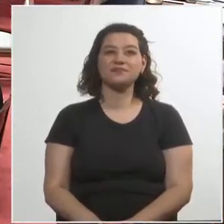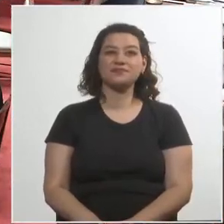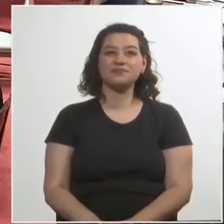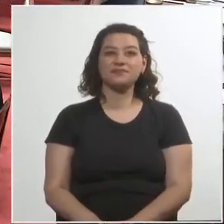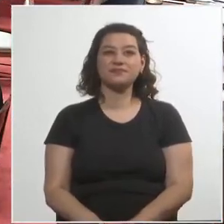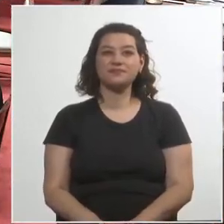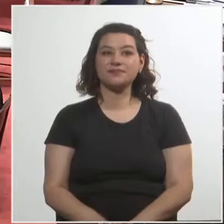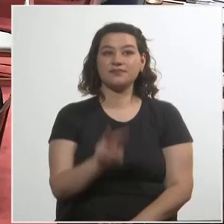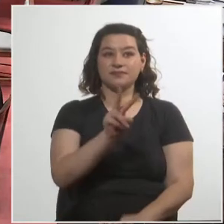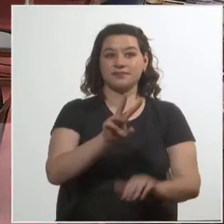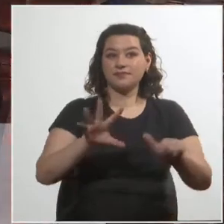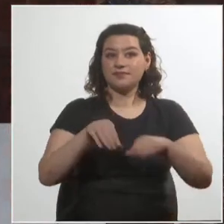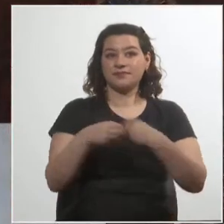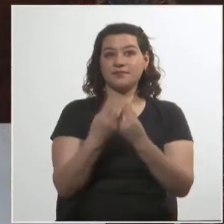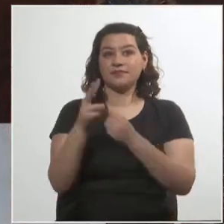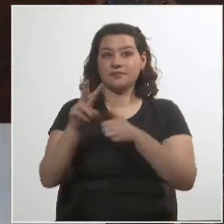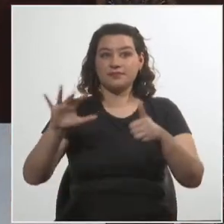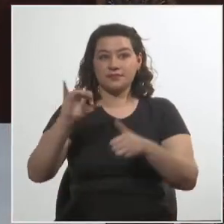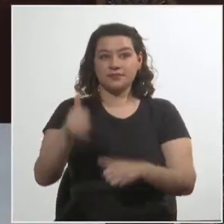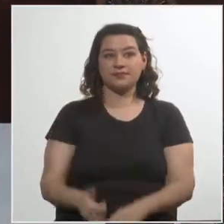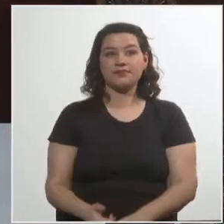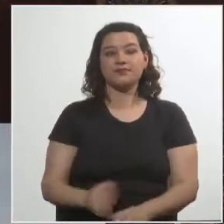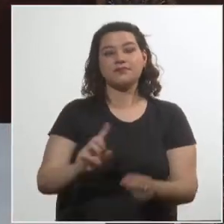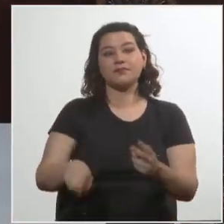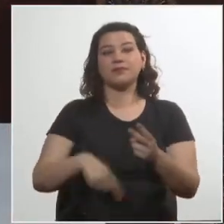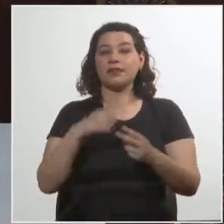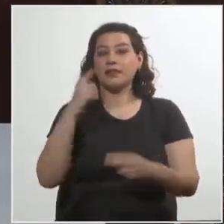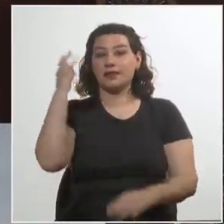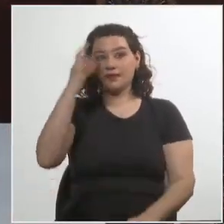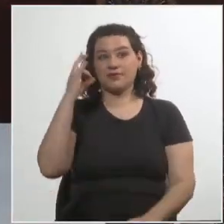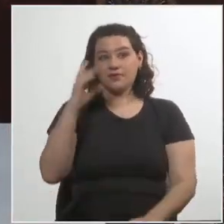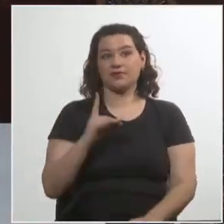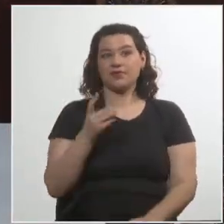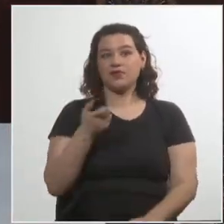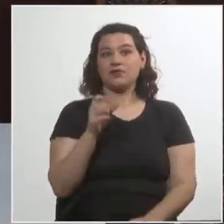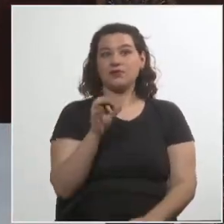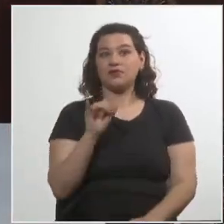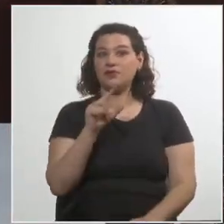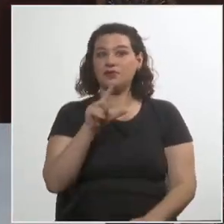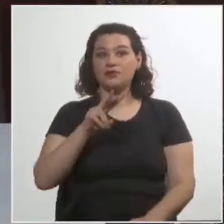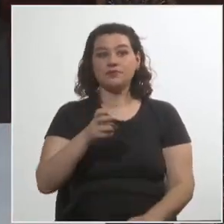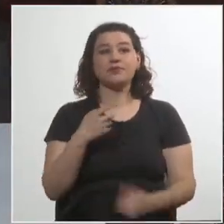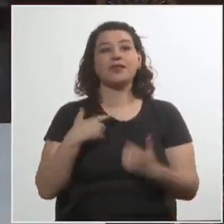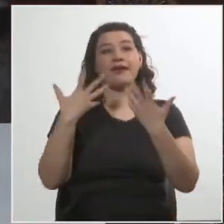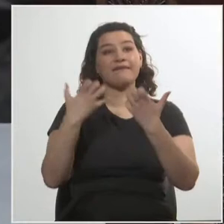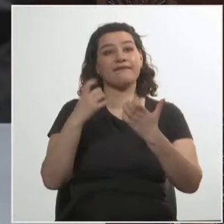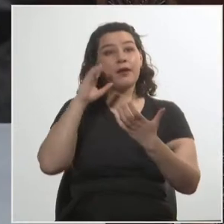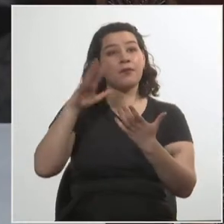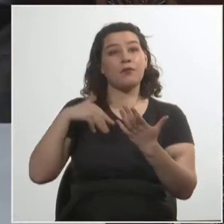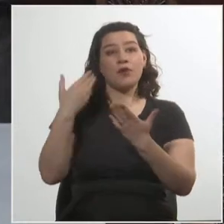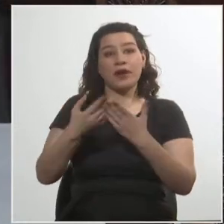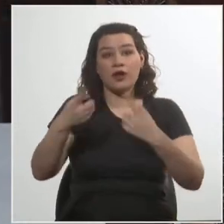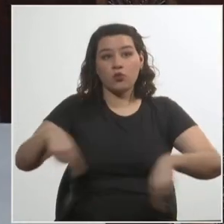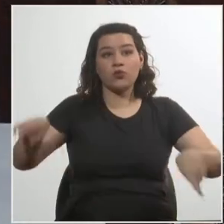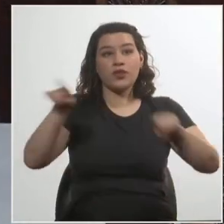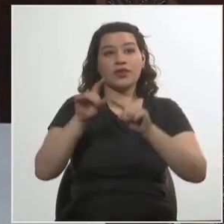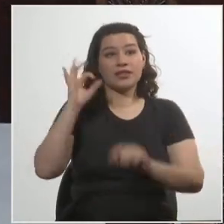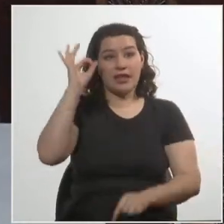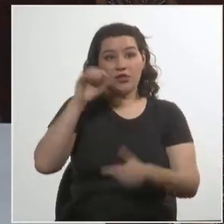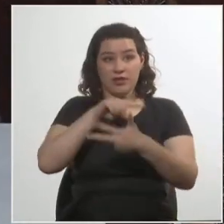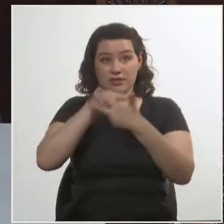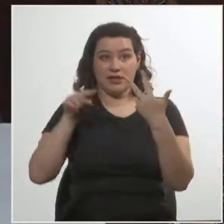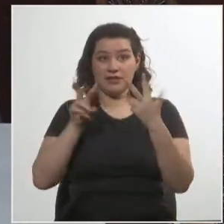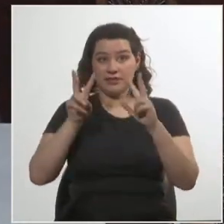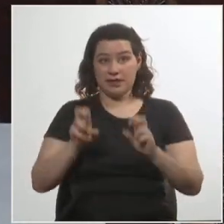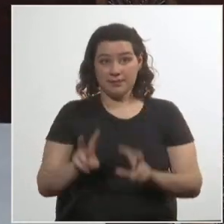en 26 senador da Silva quisiéramos proponerle al senado tres cosas